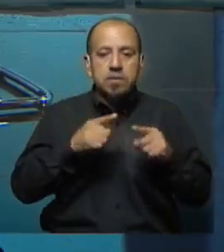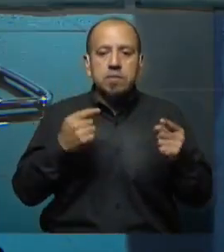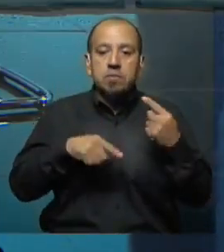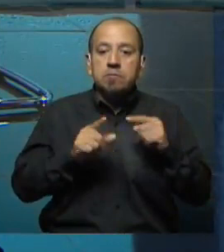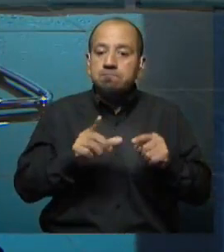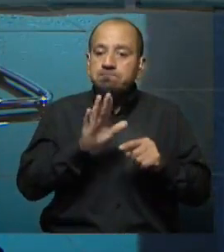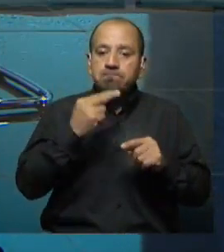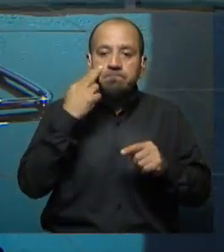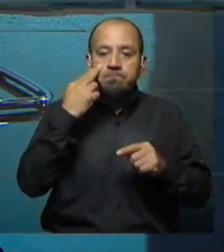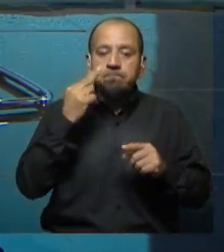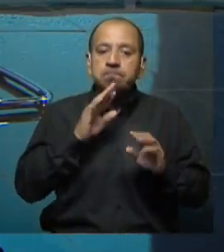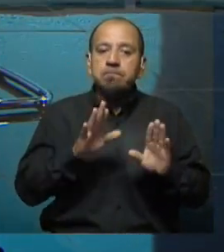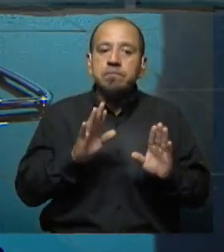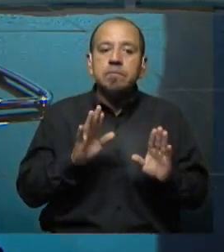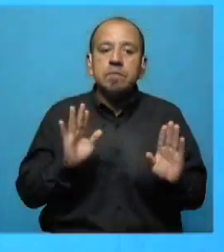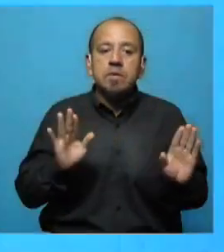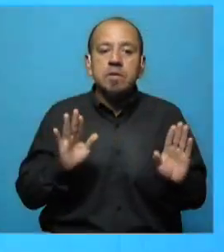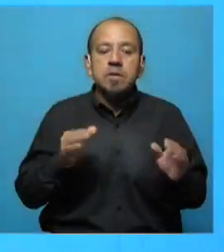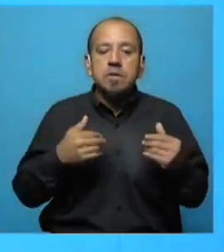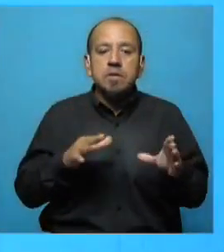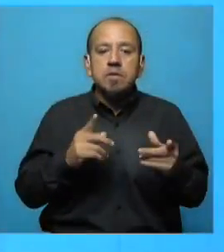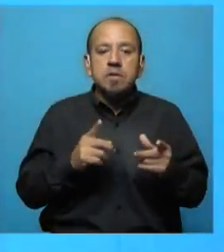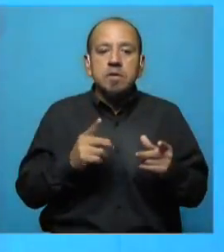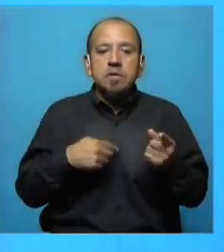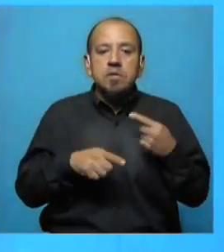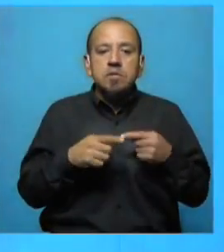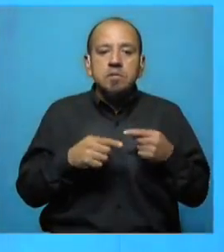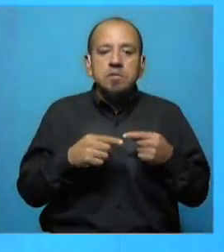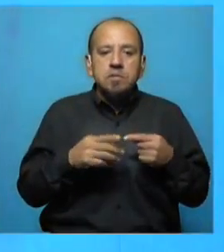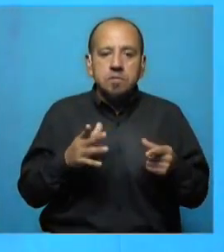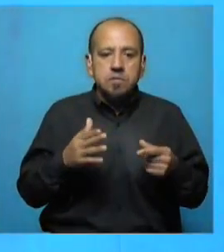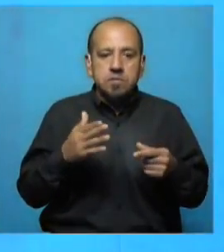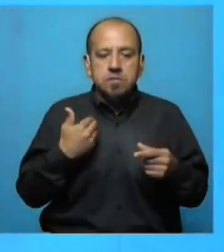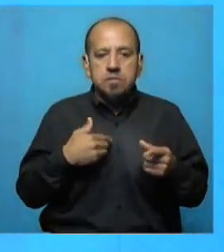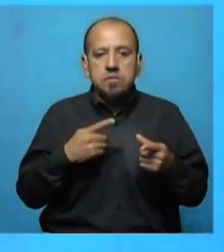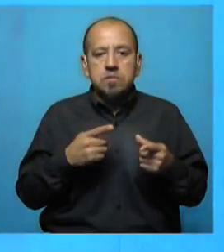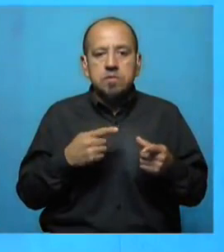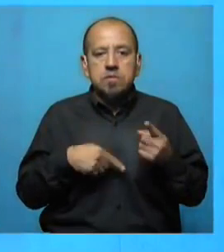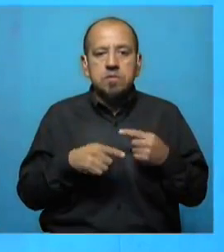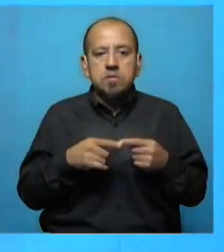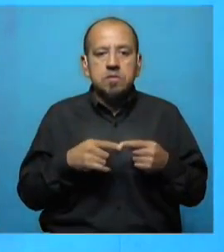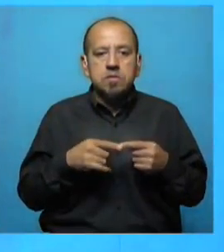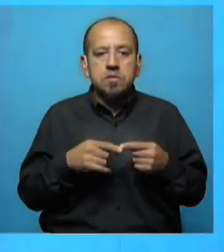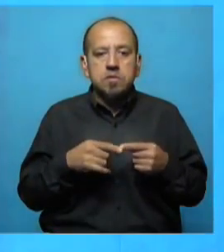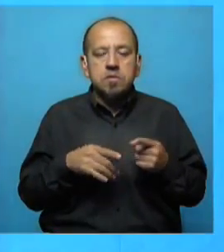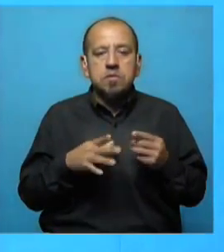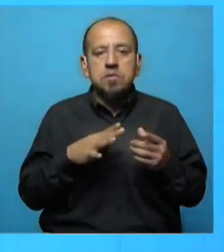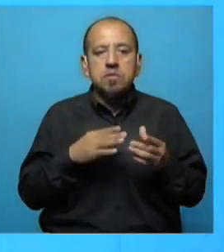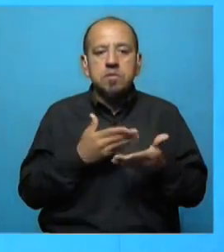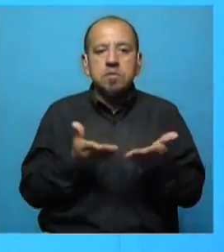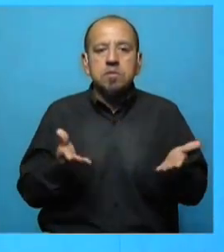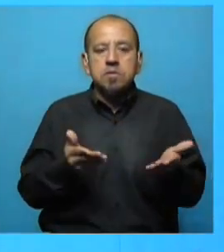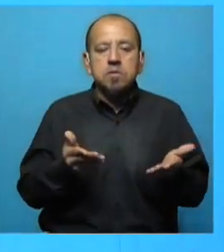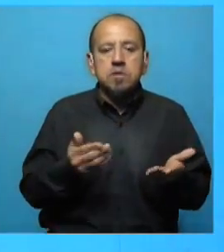eso es problema tuyo eso también Eso a mí nunca me afecta lo más mínimo este Sí trato de no agredir a nadie